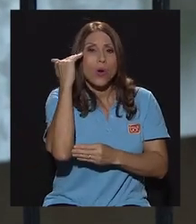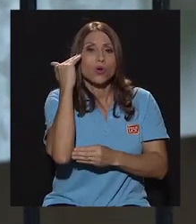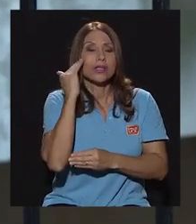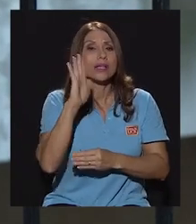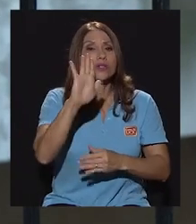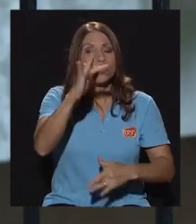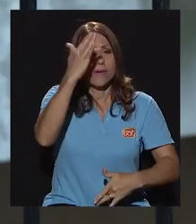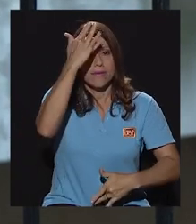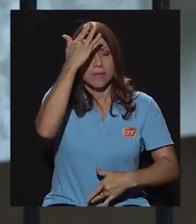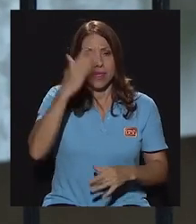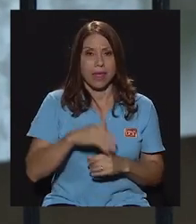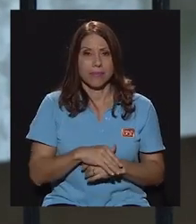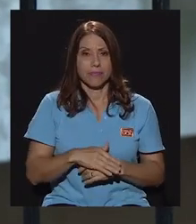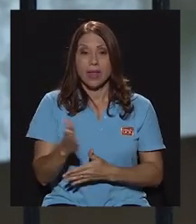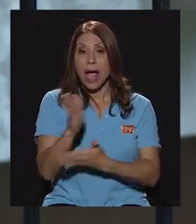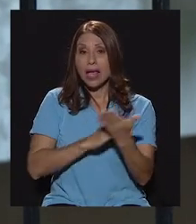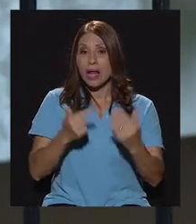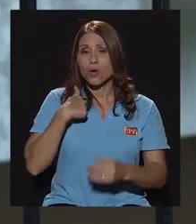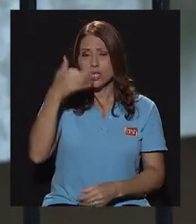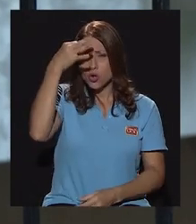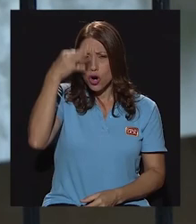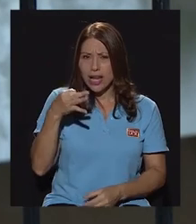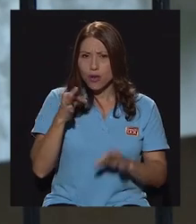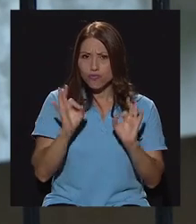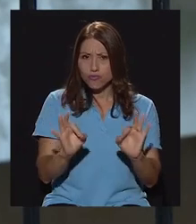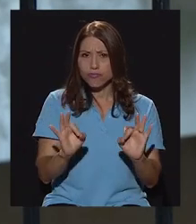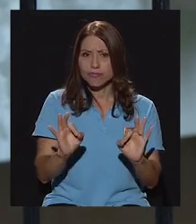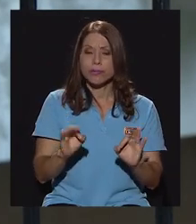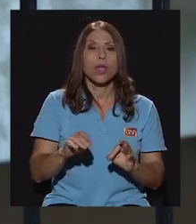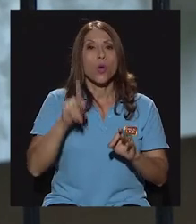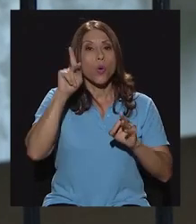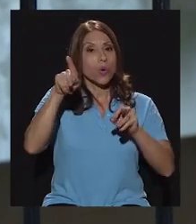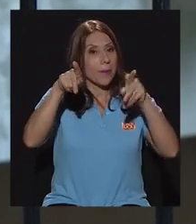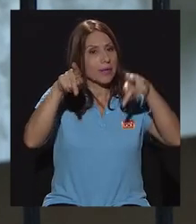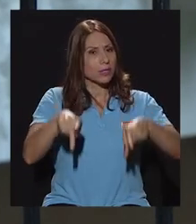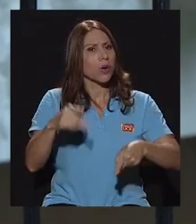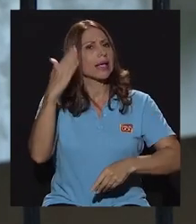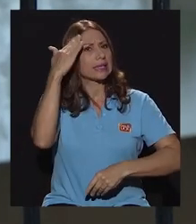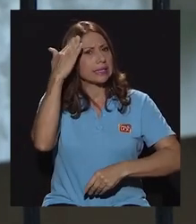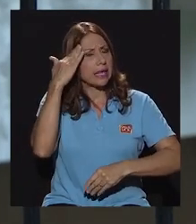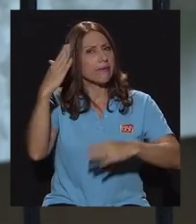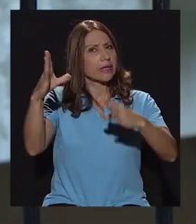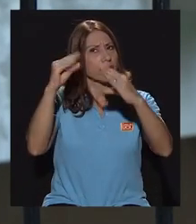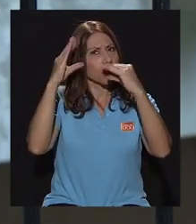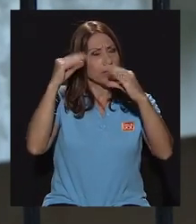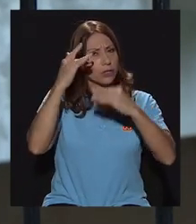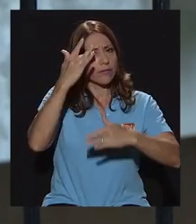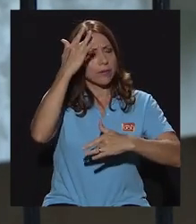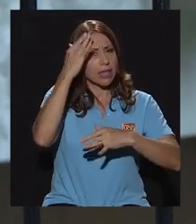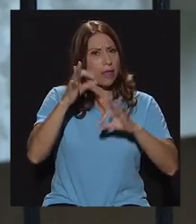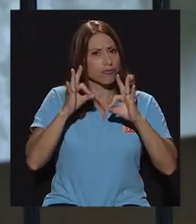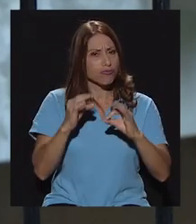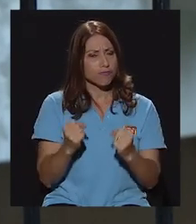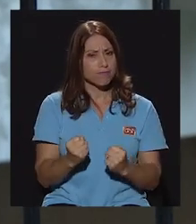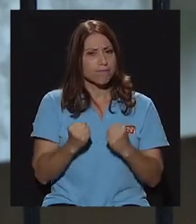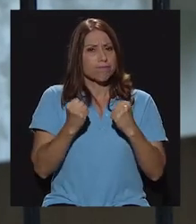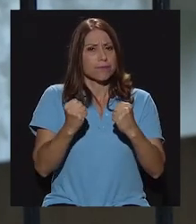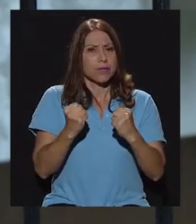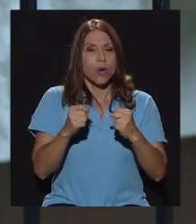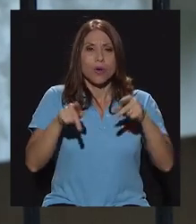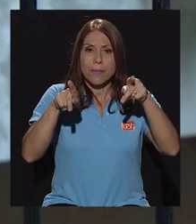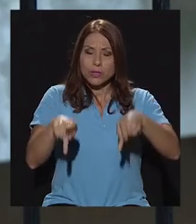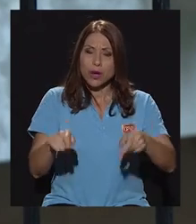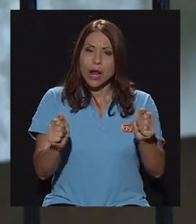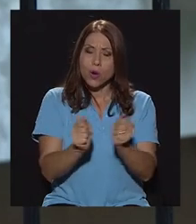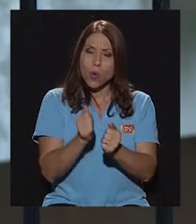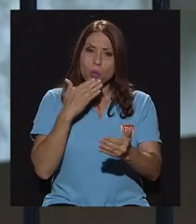enfermedad. Hay algo que yo creo fielmente y es que una persona empoderada y conocida de su enfermedad es una persona con